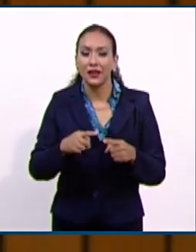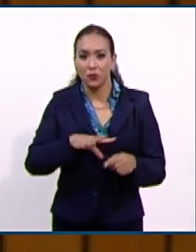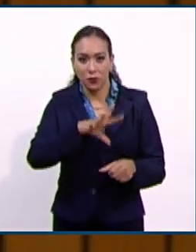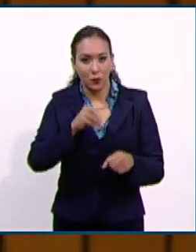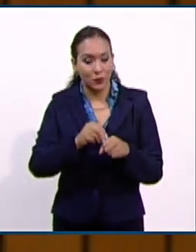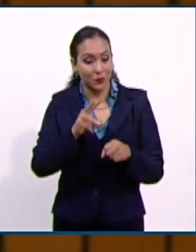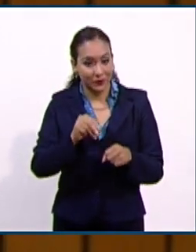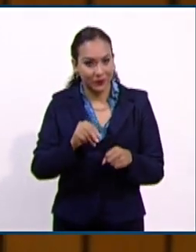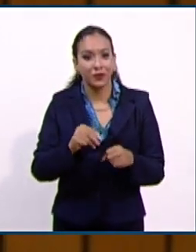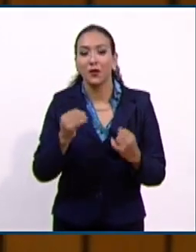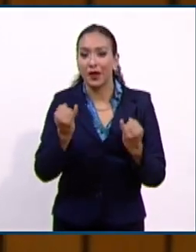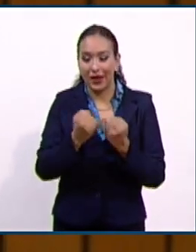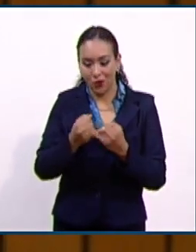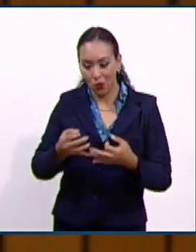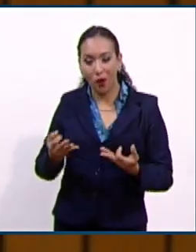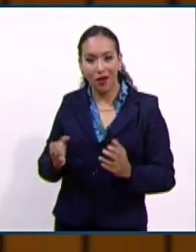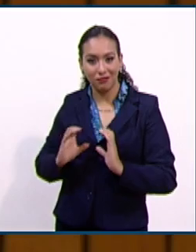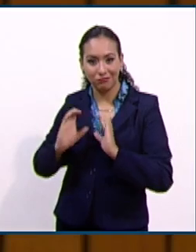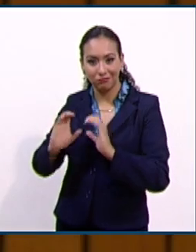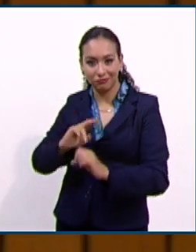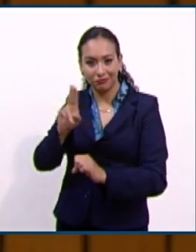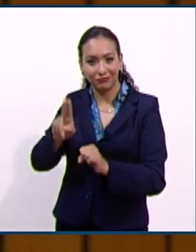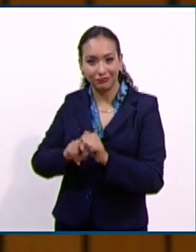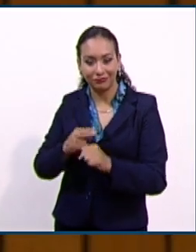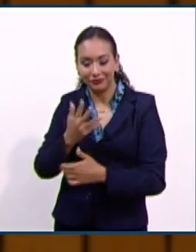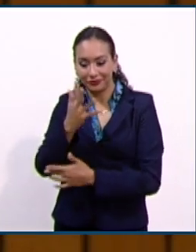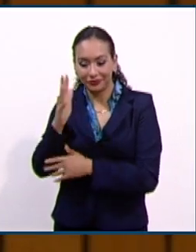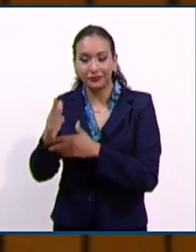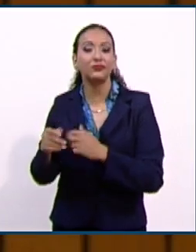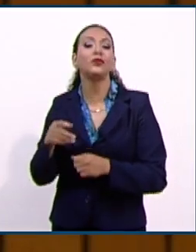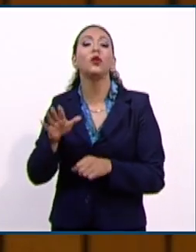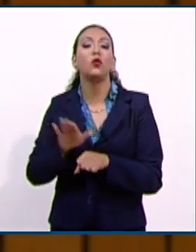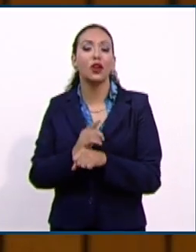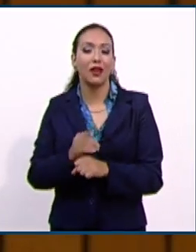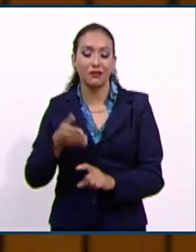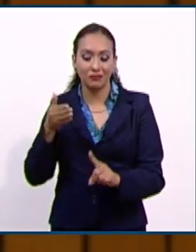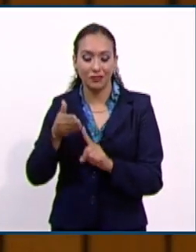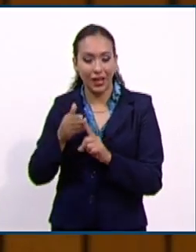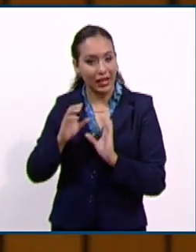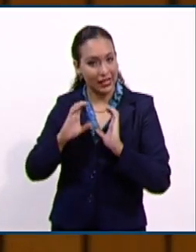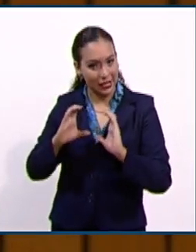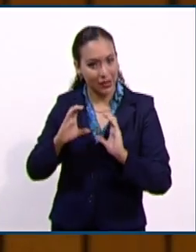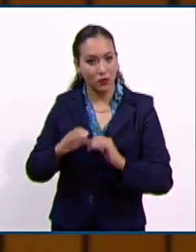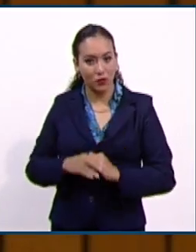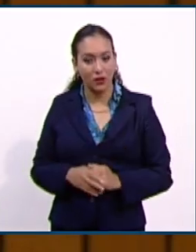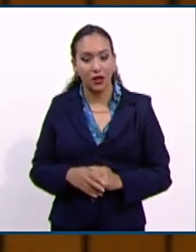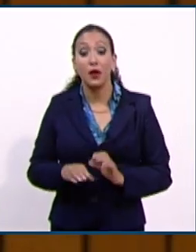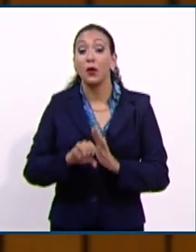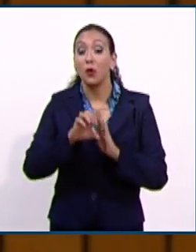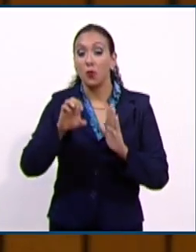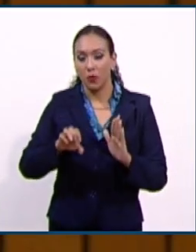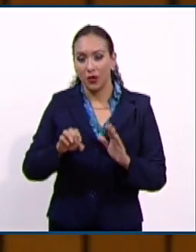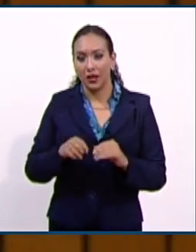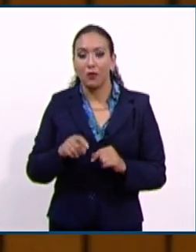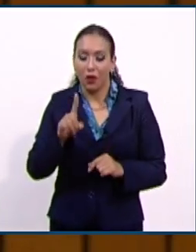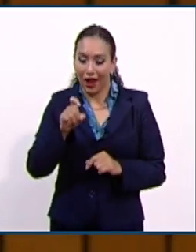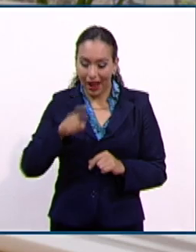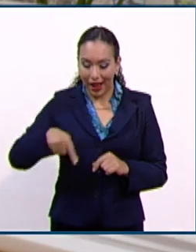se puede regular y matizar cuando hay que proteger algunos bienes fundamentales, como en este caso los